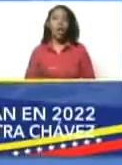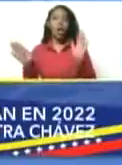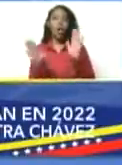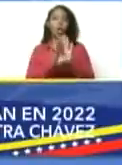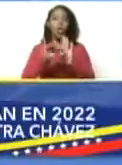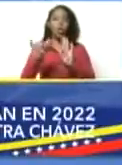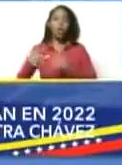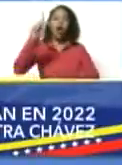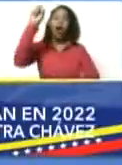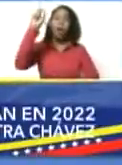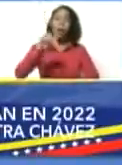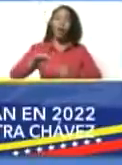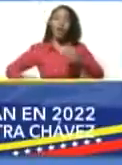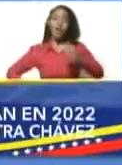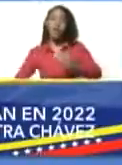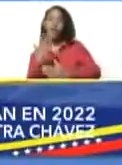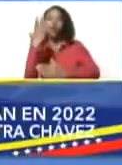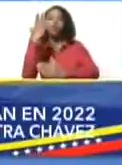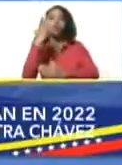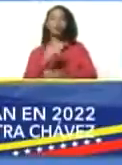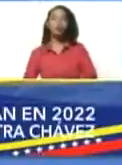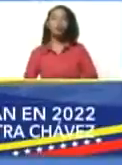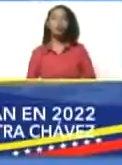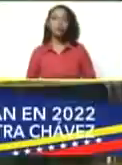constituyente también, fundacional,